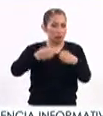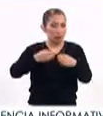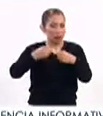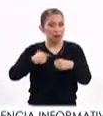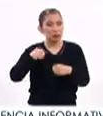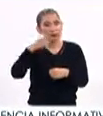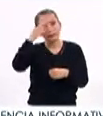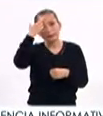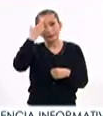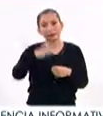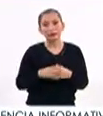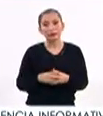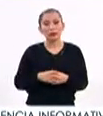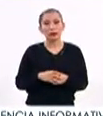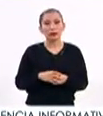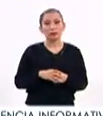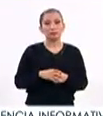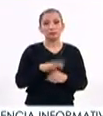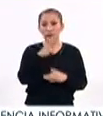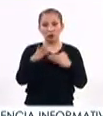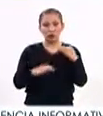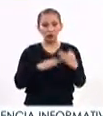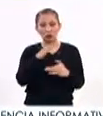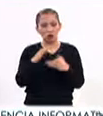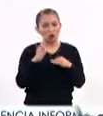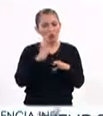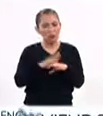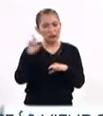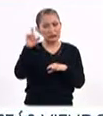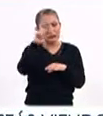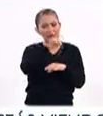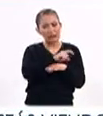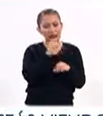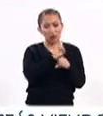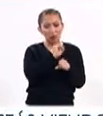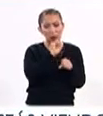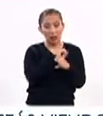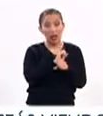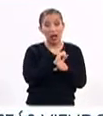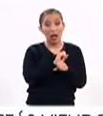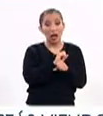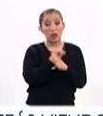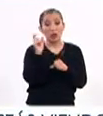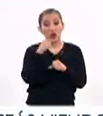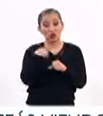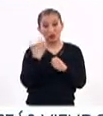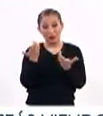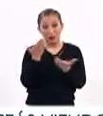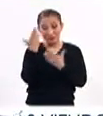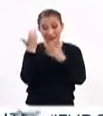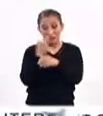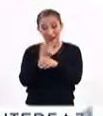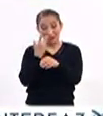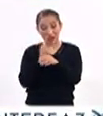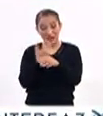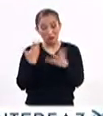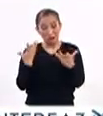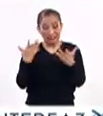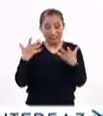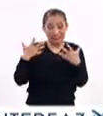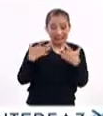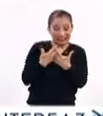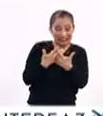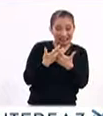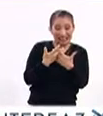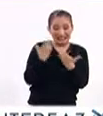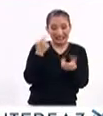Me acuerdo cuando todo se puso un poco más difícil en secundaria, cuando empecé el nivel medio superior, porque justo